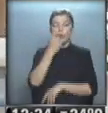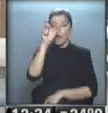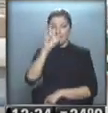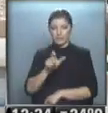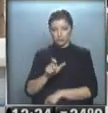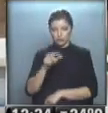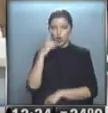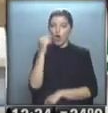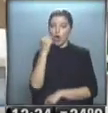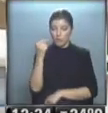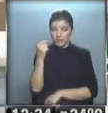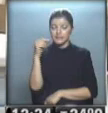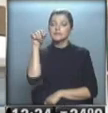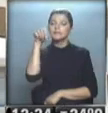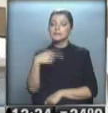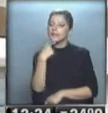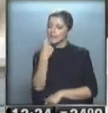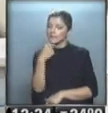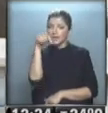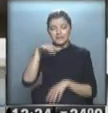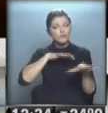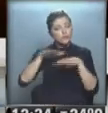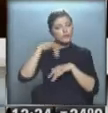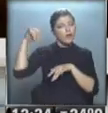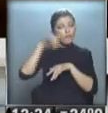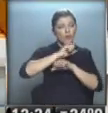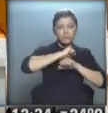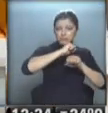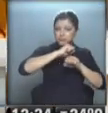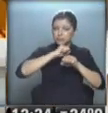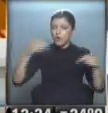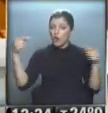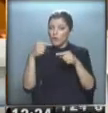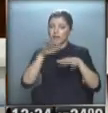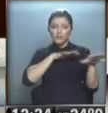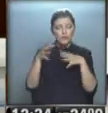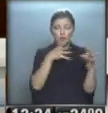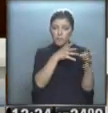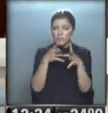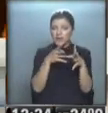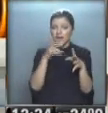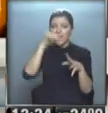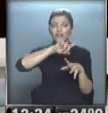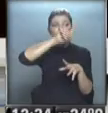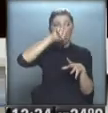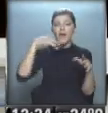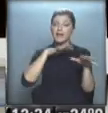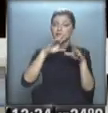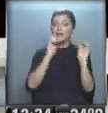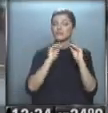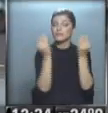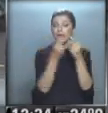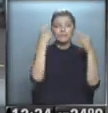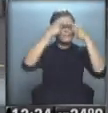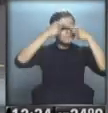Florida, Alan Grayson, quien asegura que el ataque con drones contra el extremismo termina teniendo un efecto contrario al